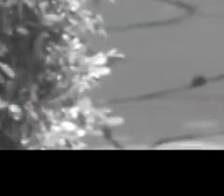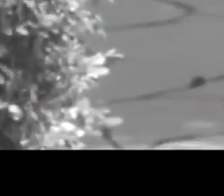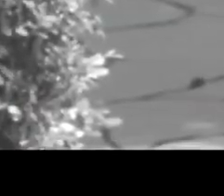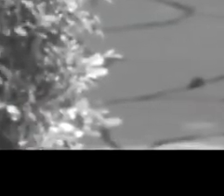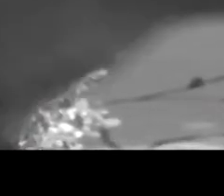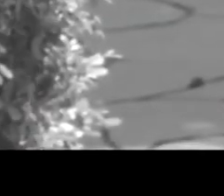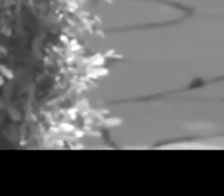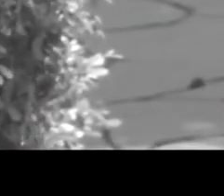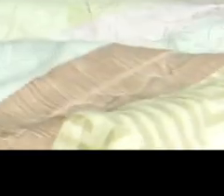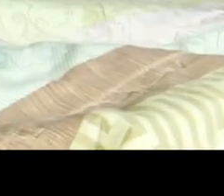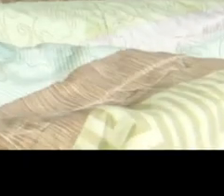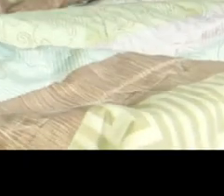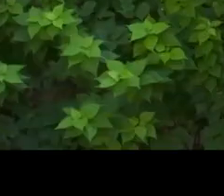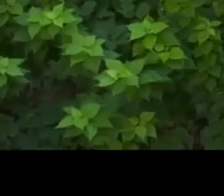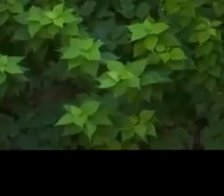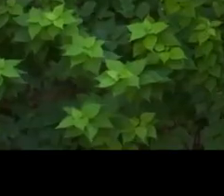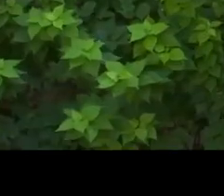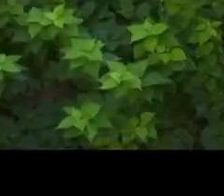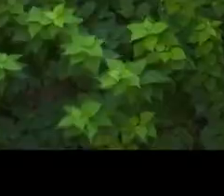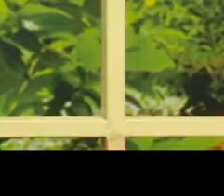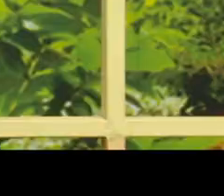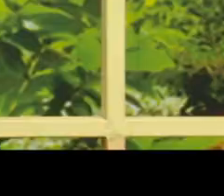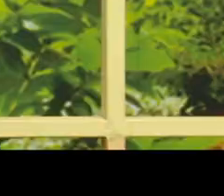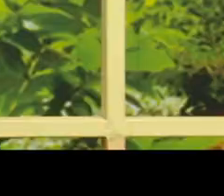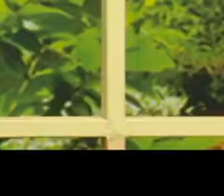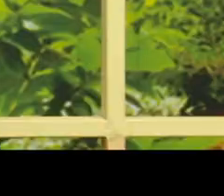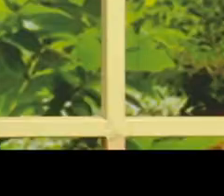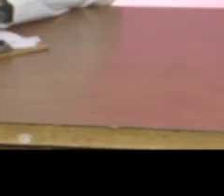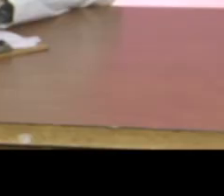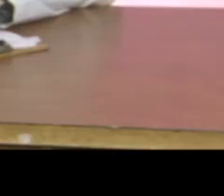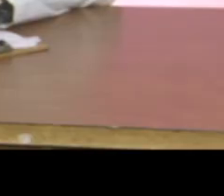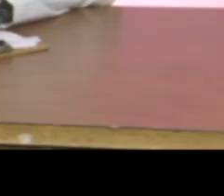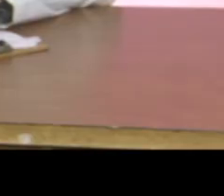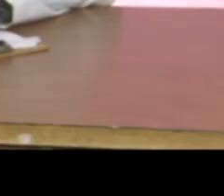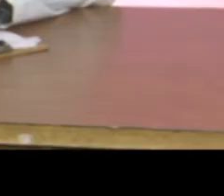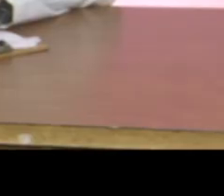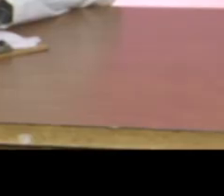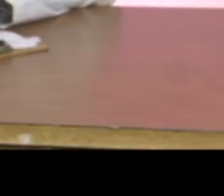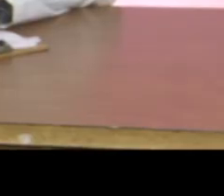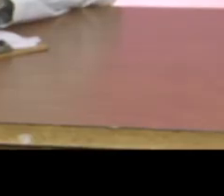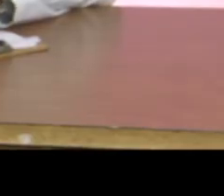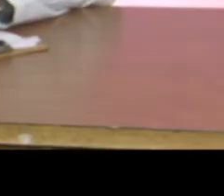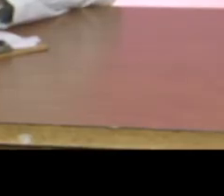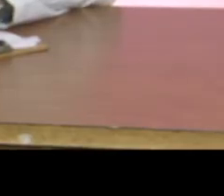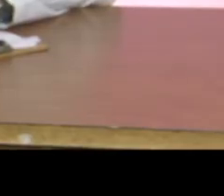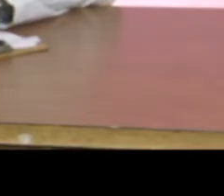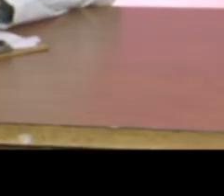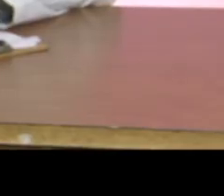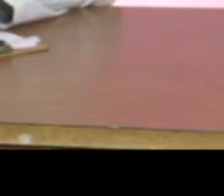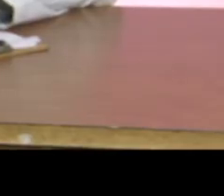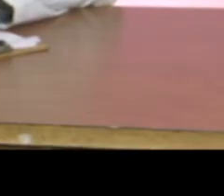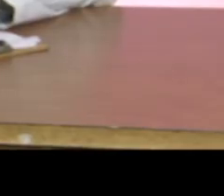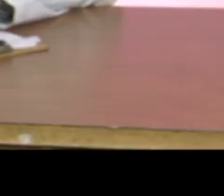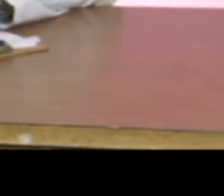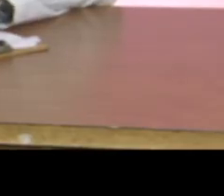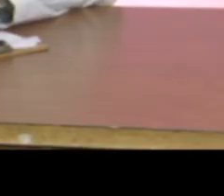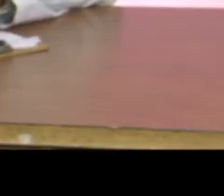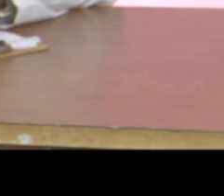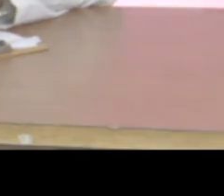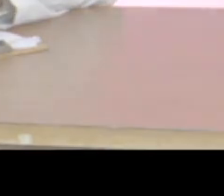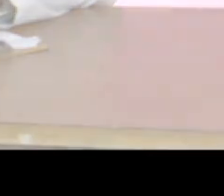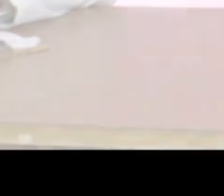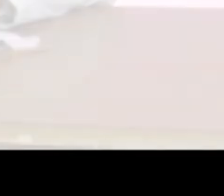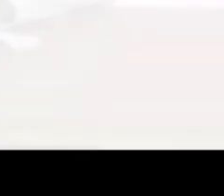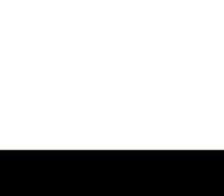exposición al virus. Si presenta fiebre, tos o dificultad para respirar, busque atención de inmediato y no se